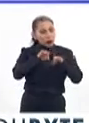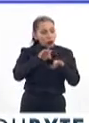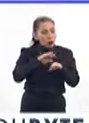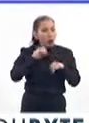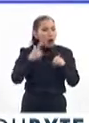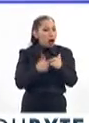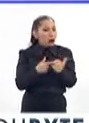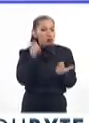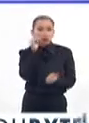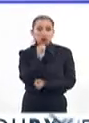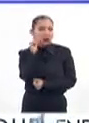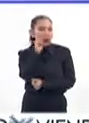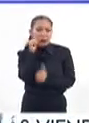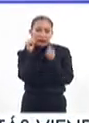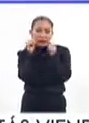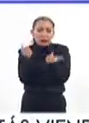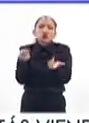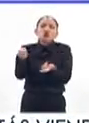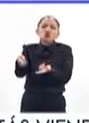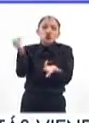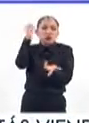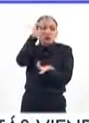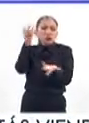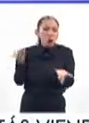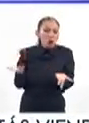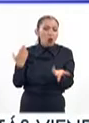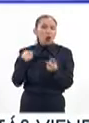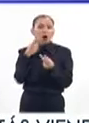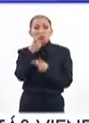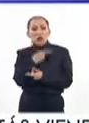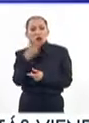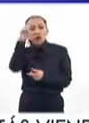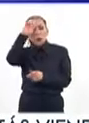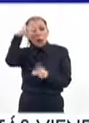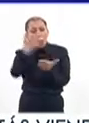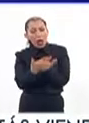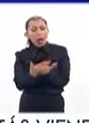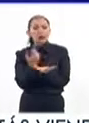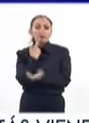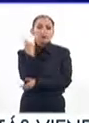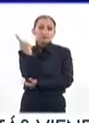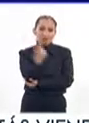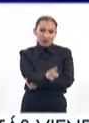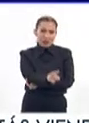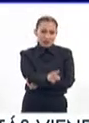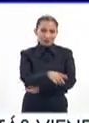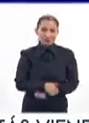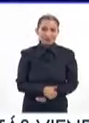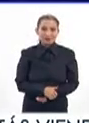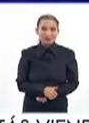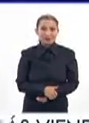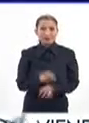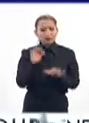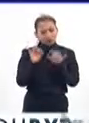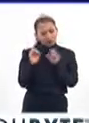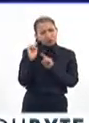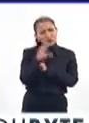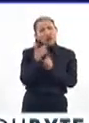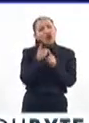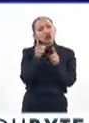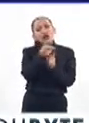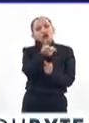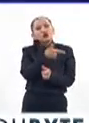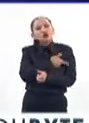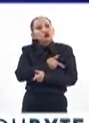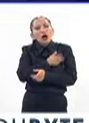trabajo, siempre atentos a lo que usted nos indique, a lo que nos sugiera, a lo que nos mandate. Escríbanos, díganos por dónde